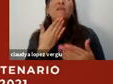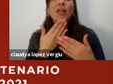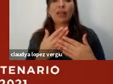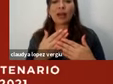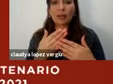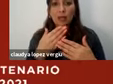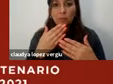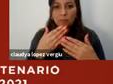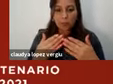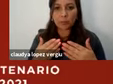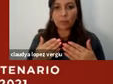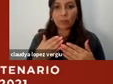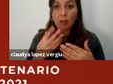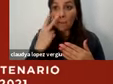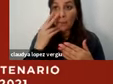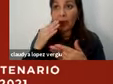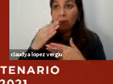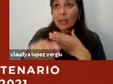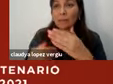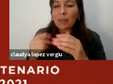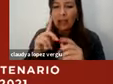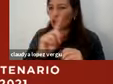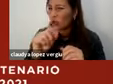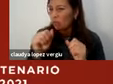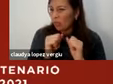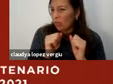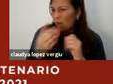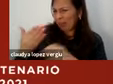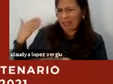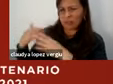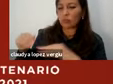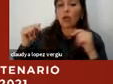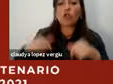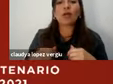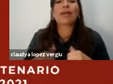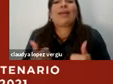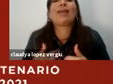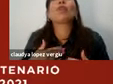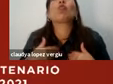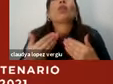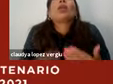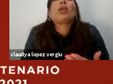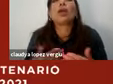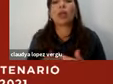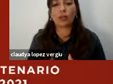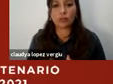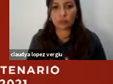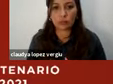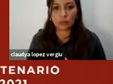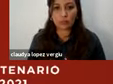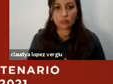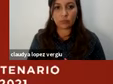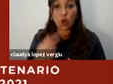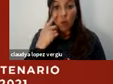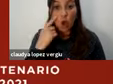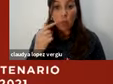sobresalir más allá, dejar el miedo por atrás, y hacer lo que nosotros queremos lograrlo, como aquellos hombres que lo